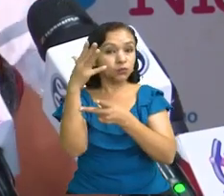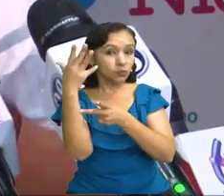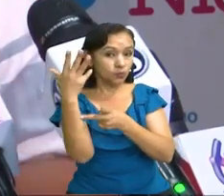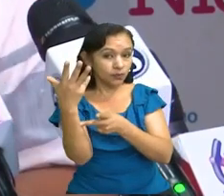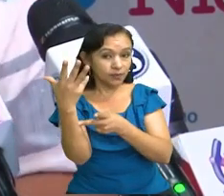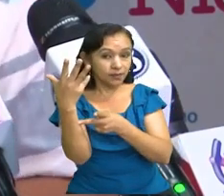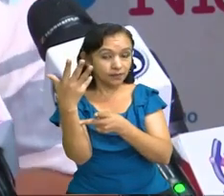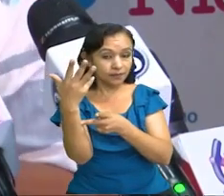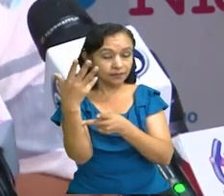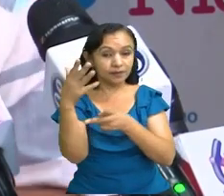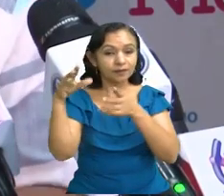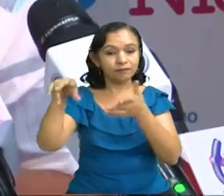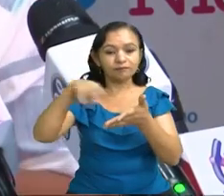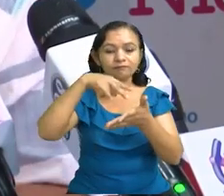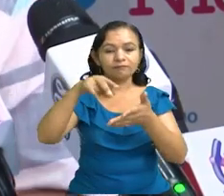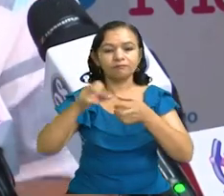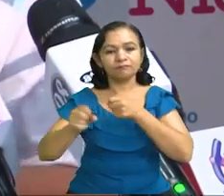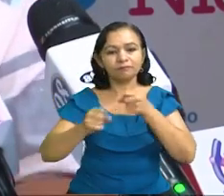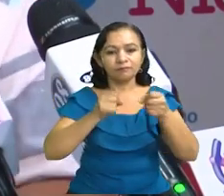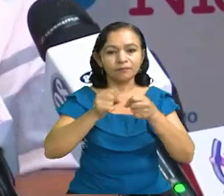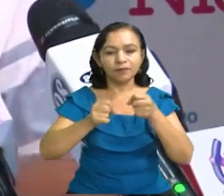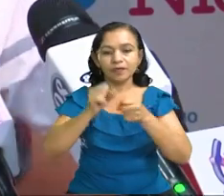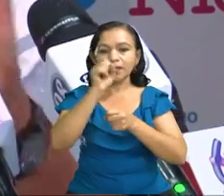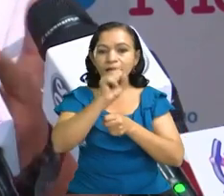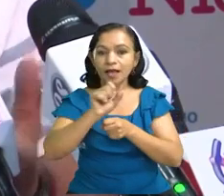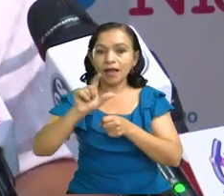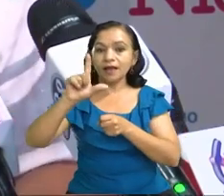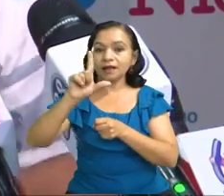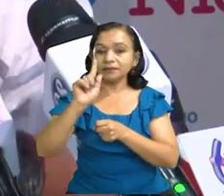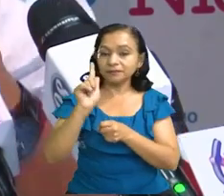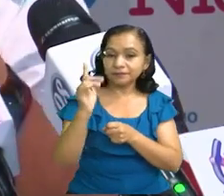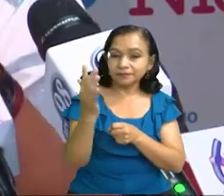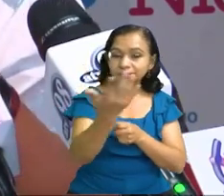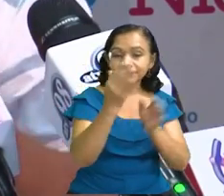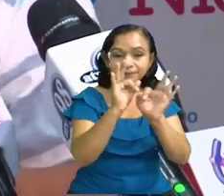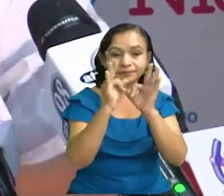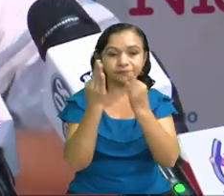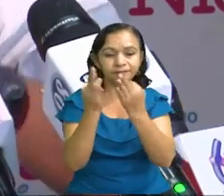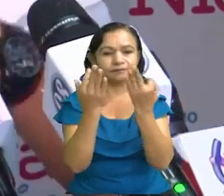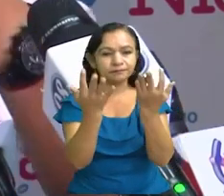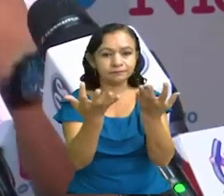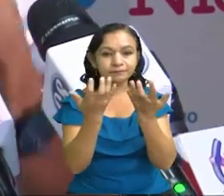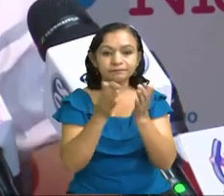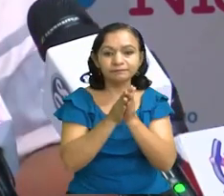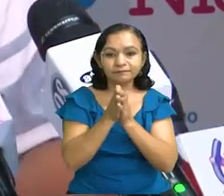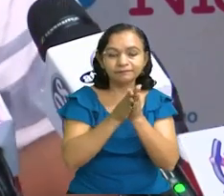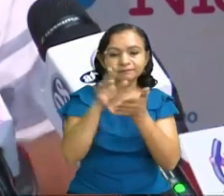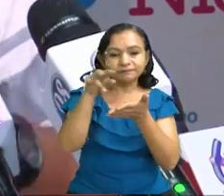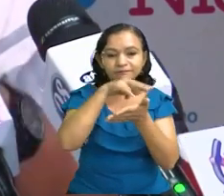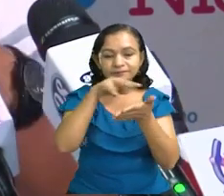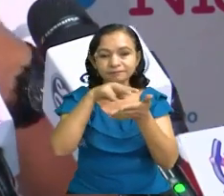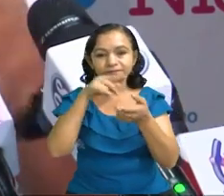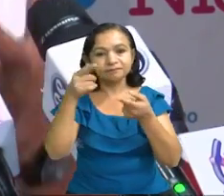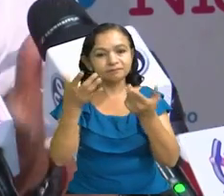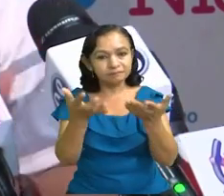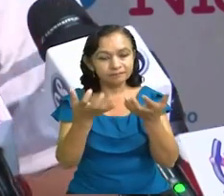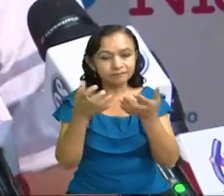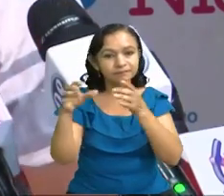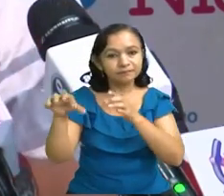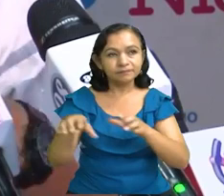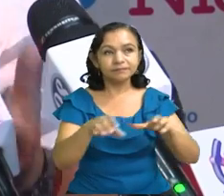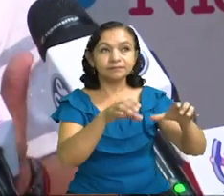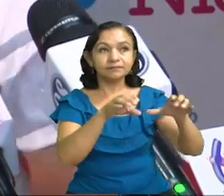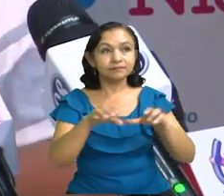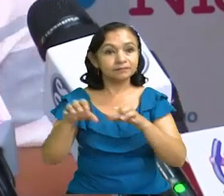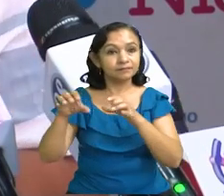tener una fiesta al ritmo de Costa Azul para todas aquellas familias que también quieren ir a bailar cumbia, y actividades